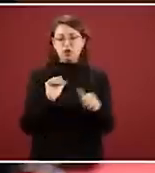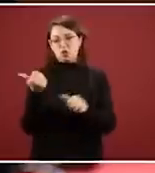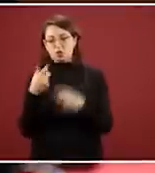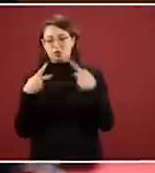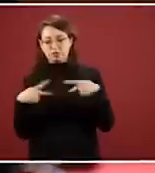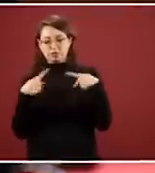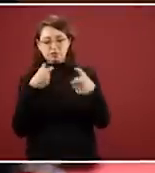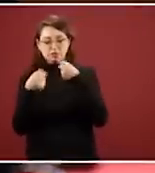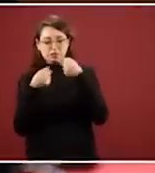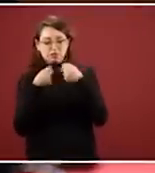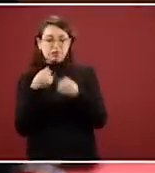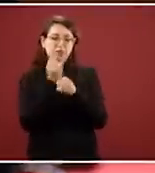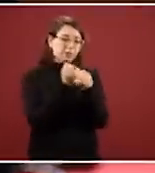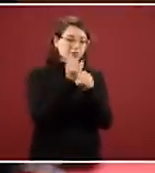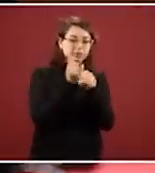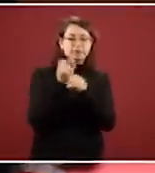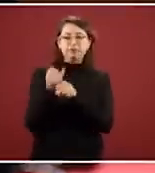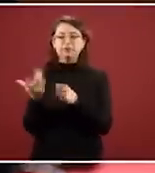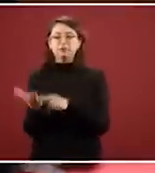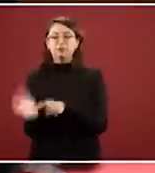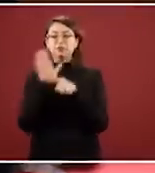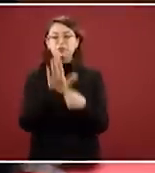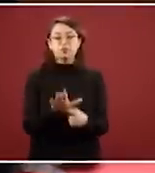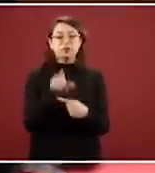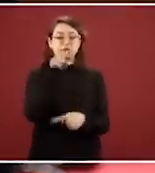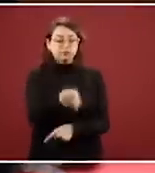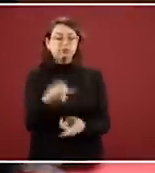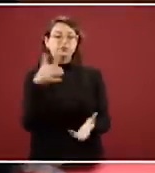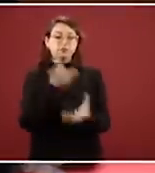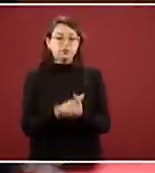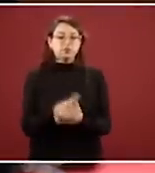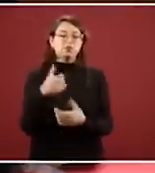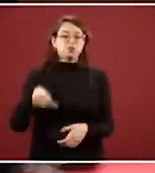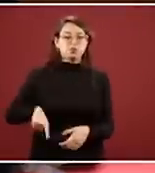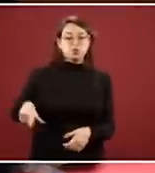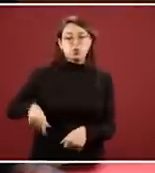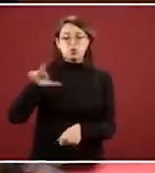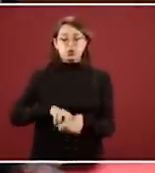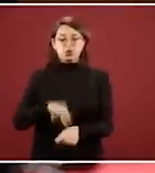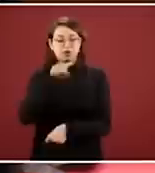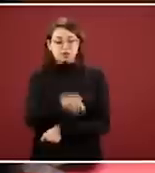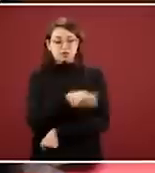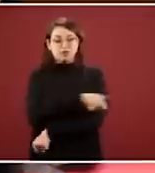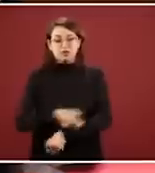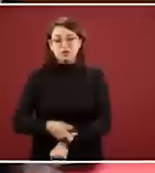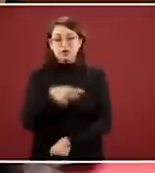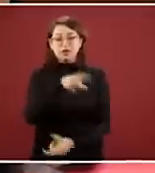sonorense recientemente saca que familiares del esposo de la gobernadora están